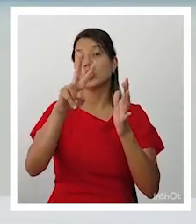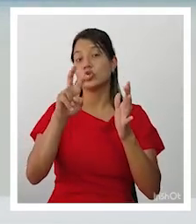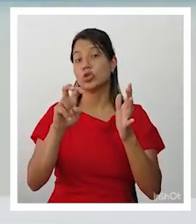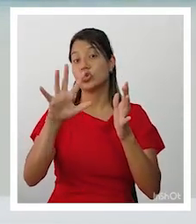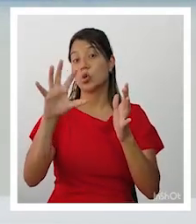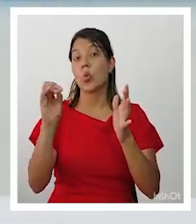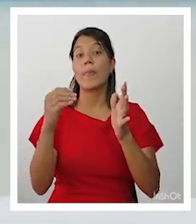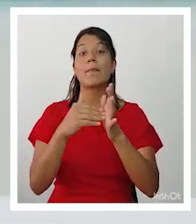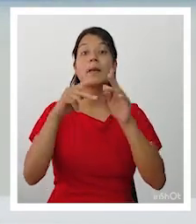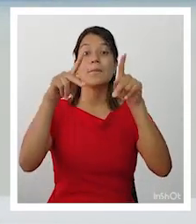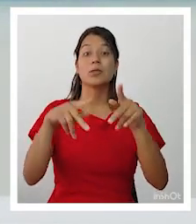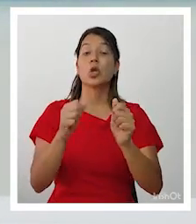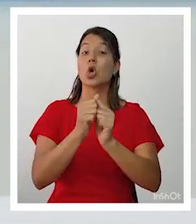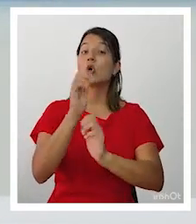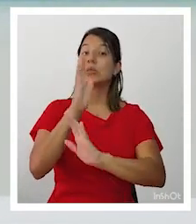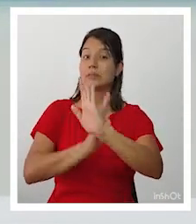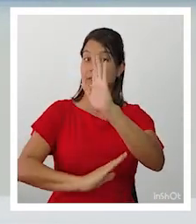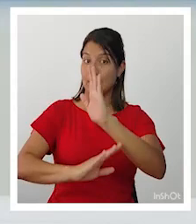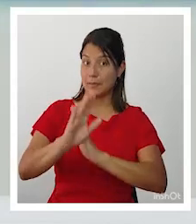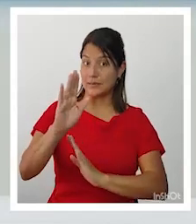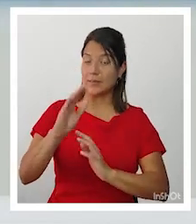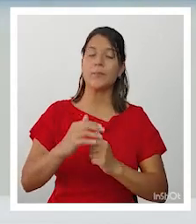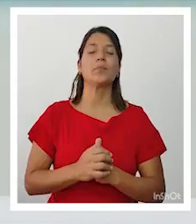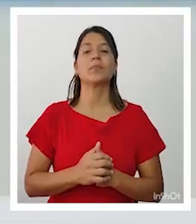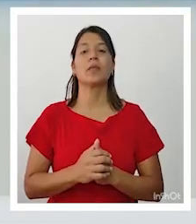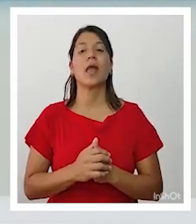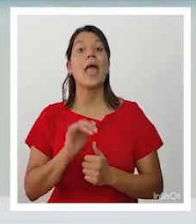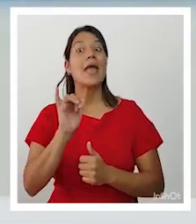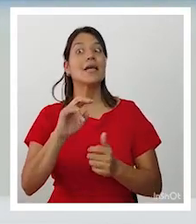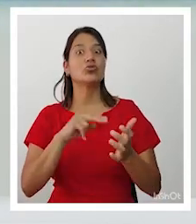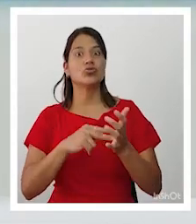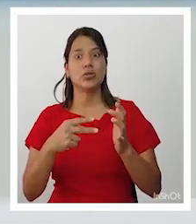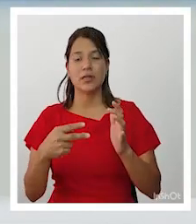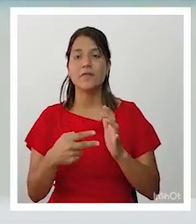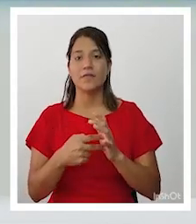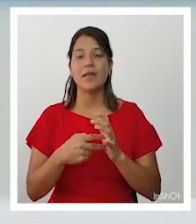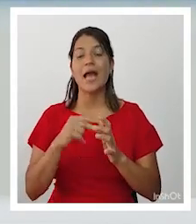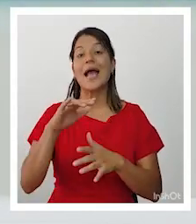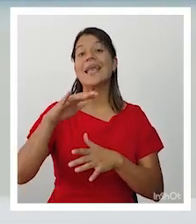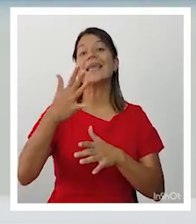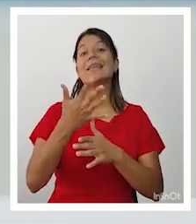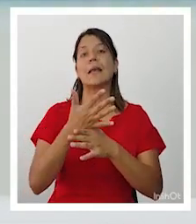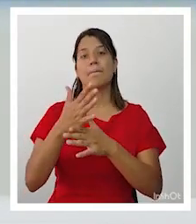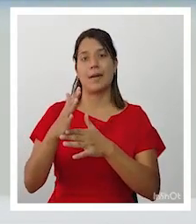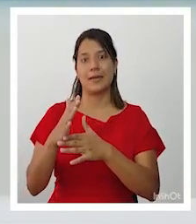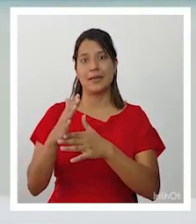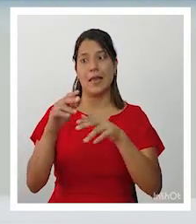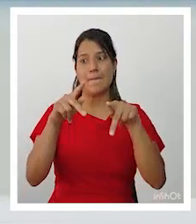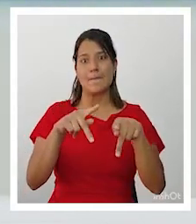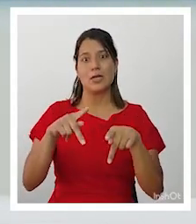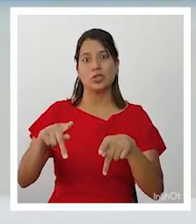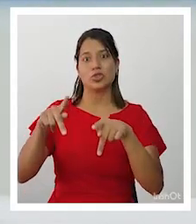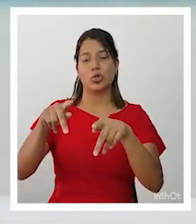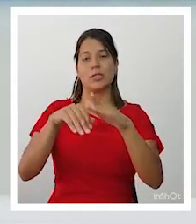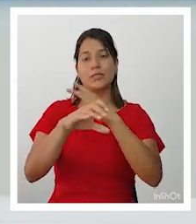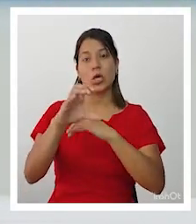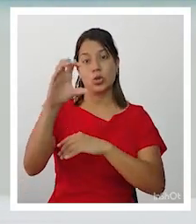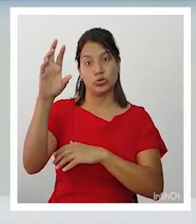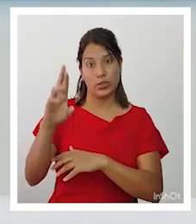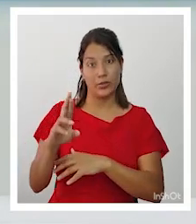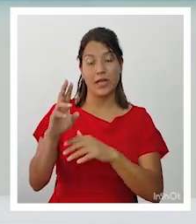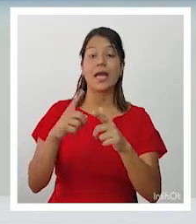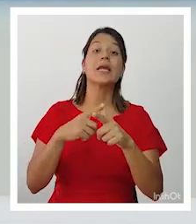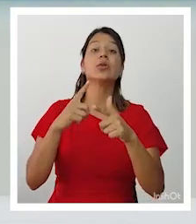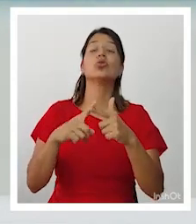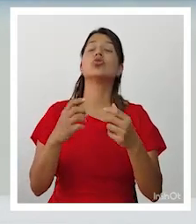1.250.000 personas con alguna situación de discapacidad. Es decir, somos una quinta parte de la población. Entonces, de aquí es que ha sido